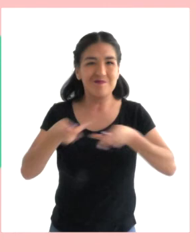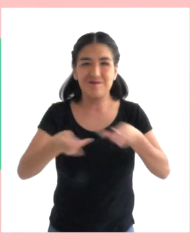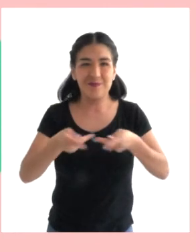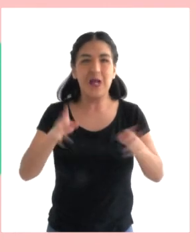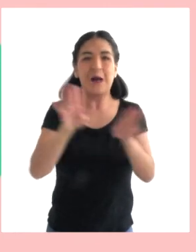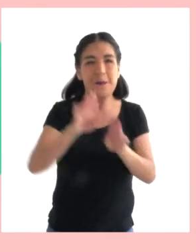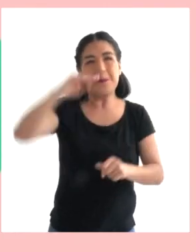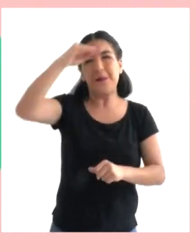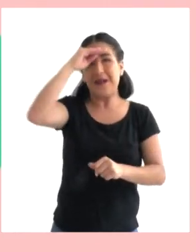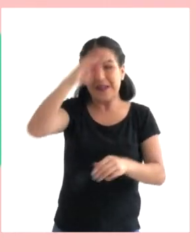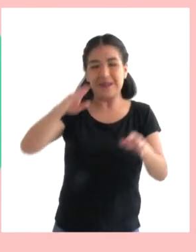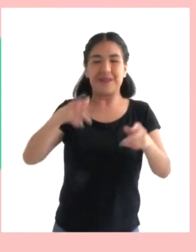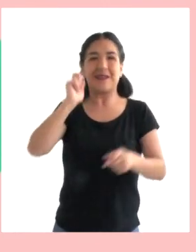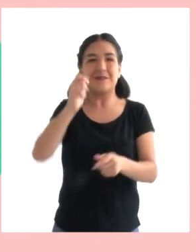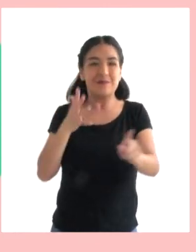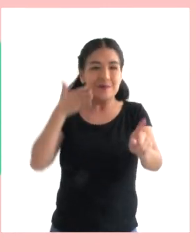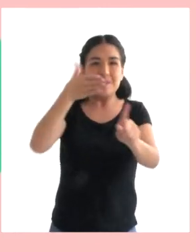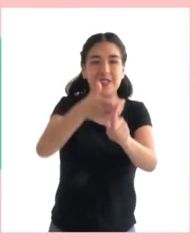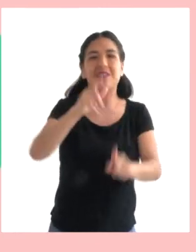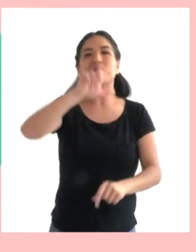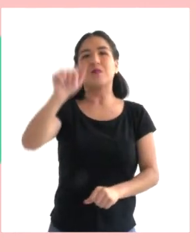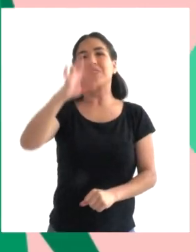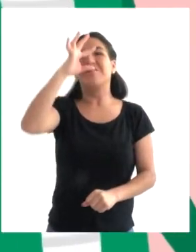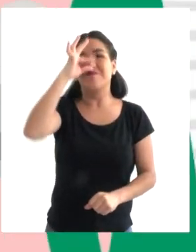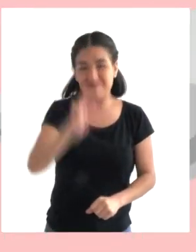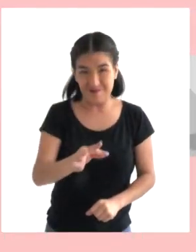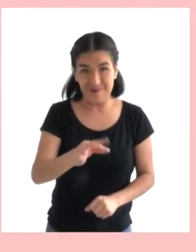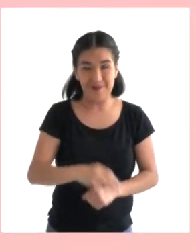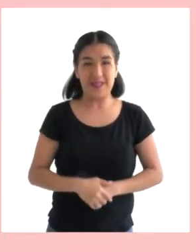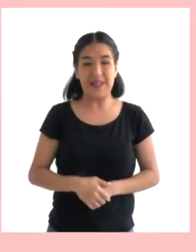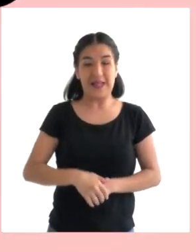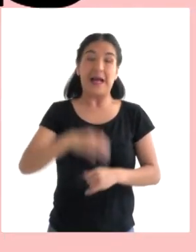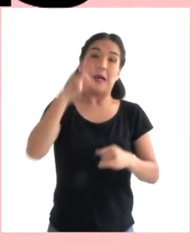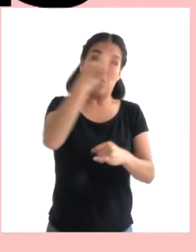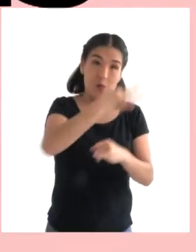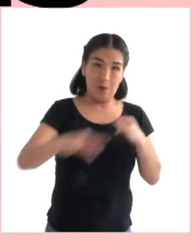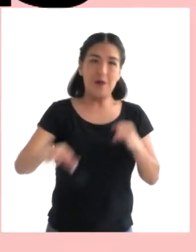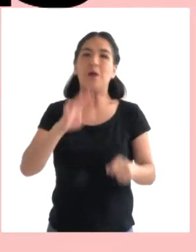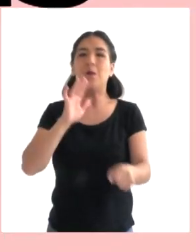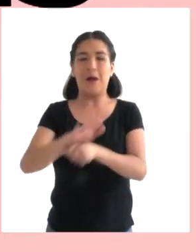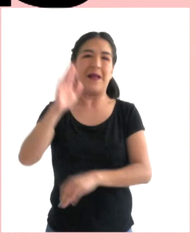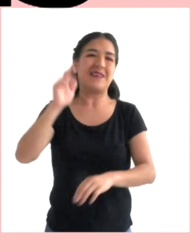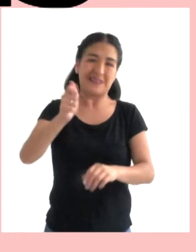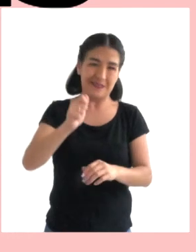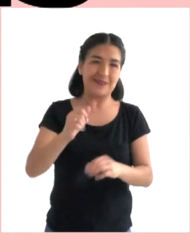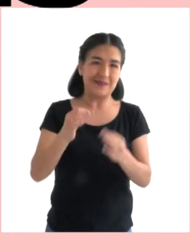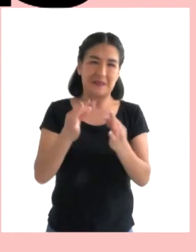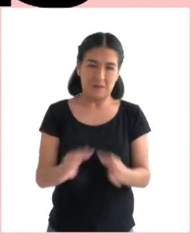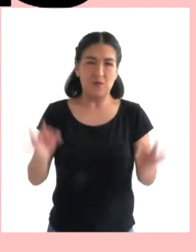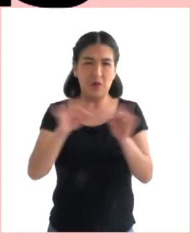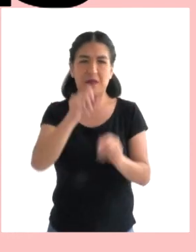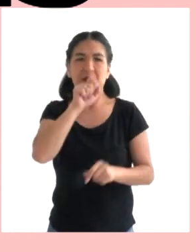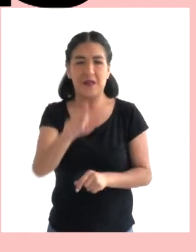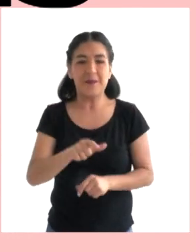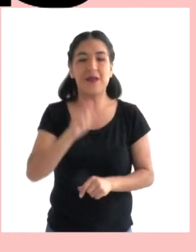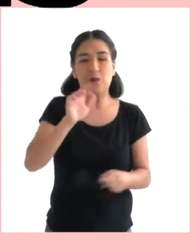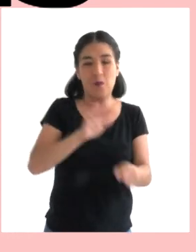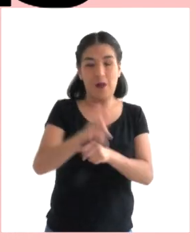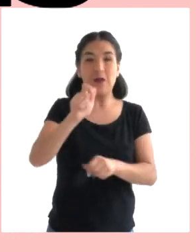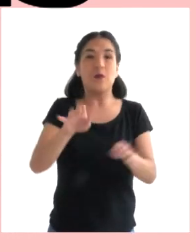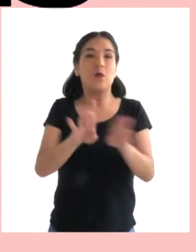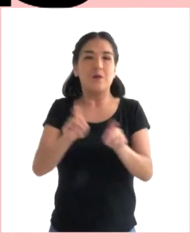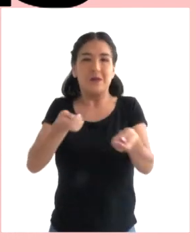reaccionar a estímulos sin estrategia, fallan. La última, pero no la menos importante, el manejo adecuado de las